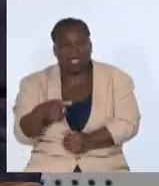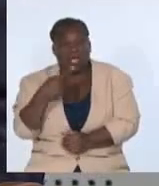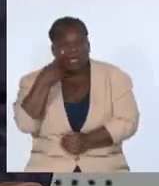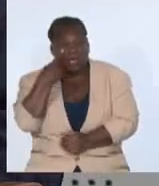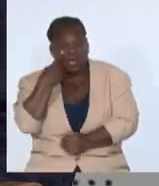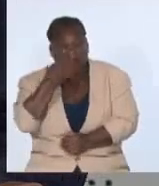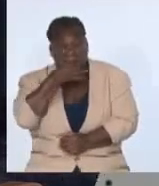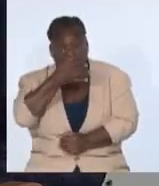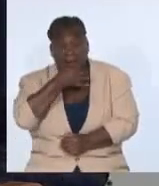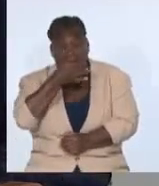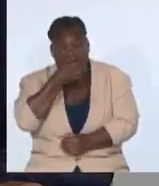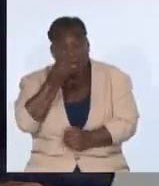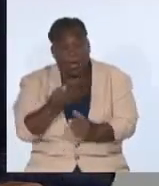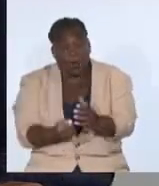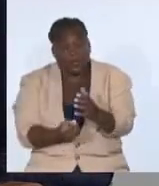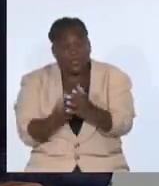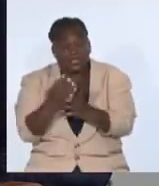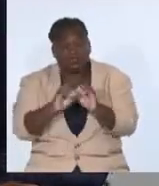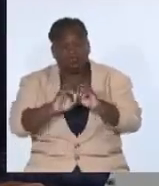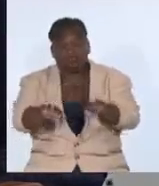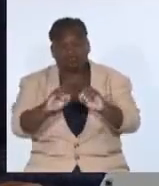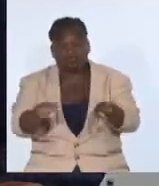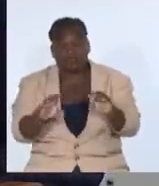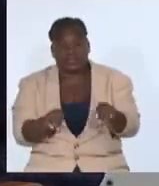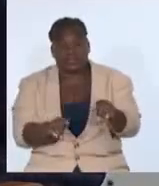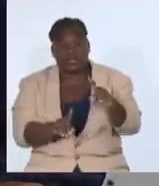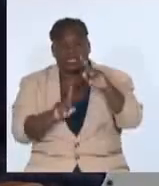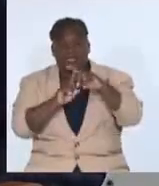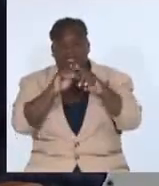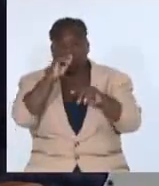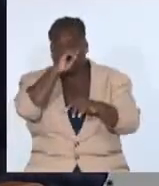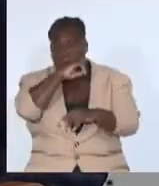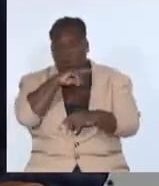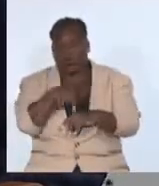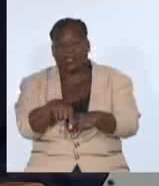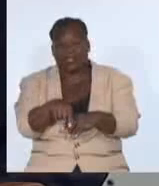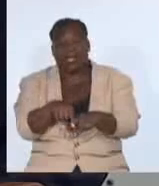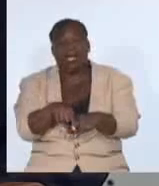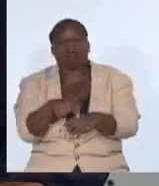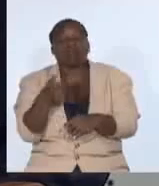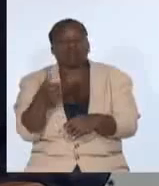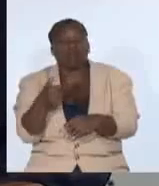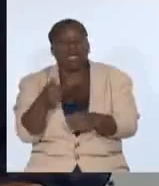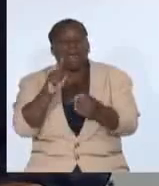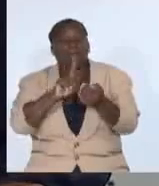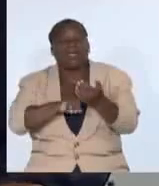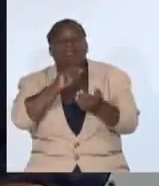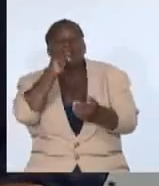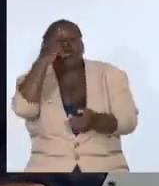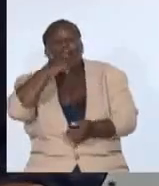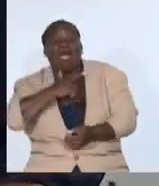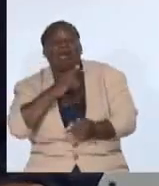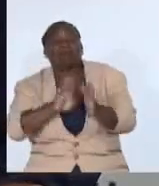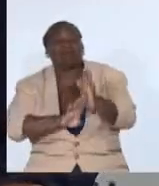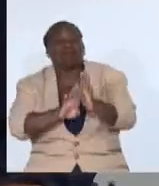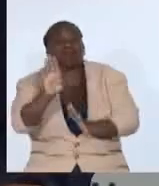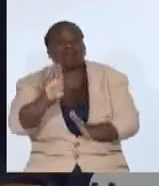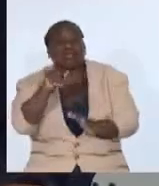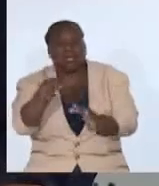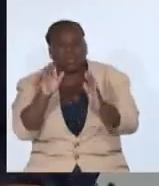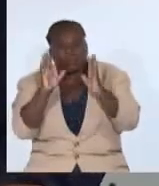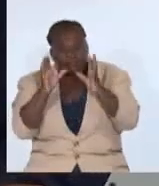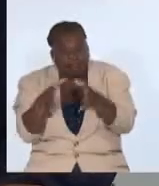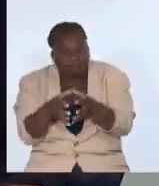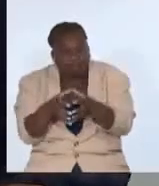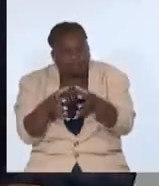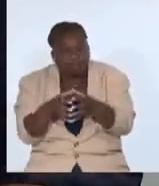resaltado que la creación y difusión de las tecnologías de producción digital de avanzado pda sigue concentrada a nivel mundial